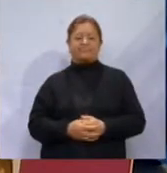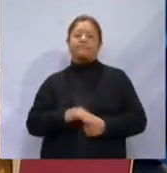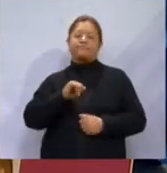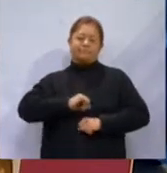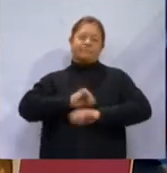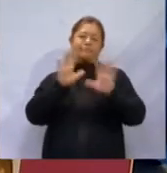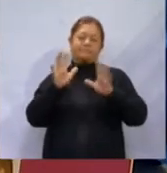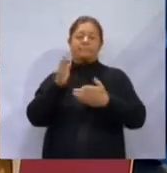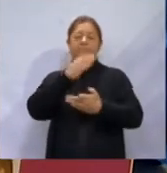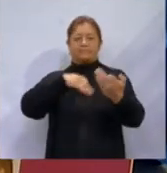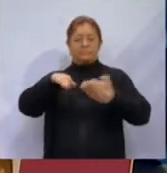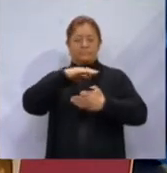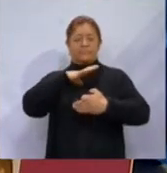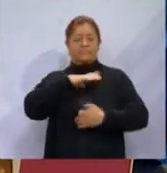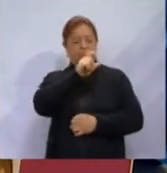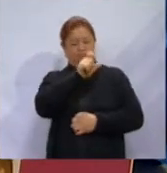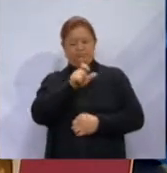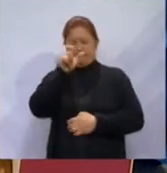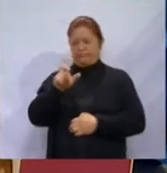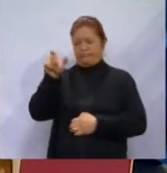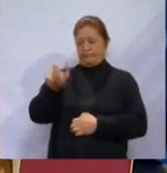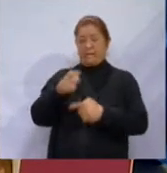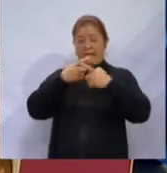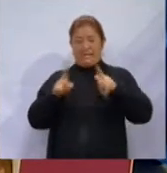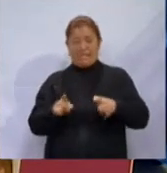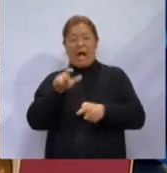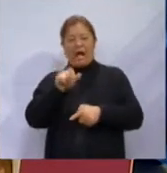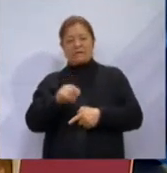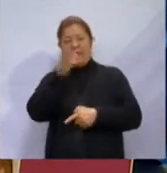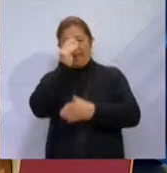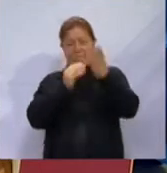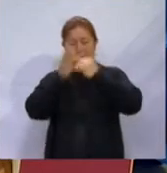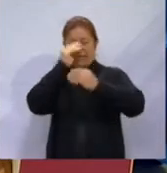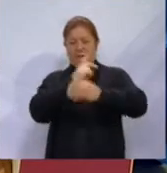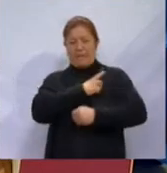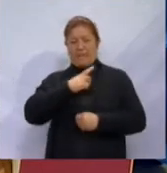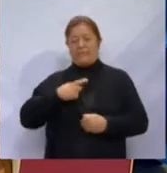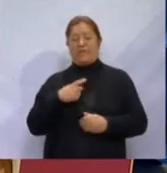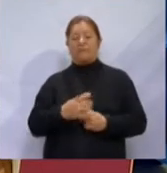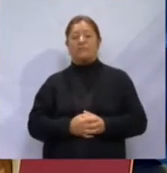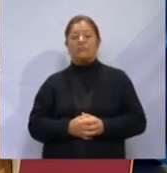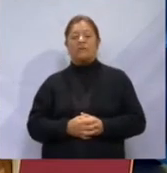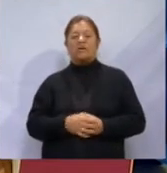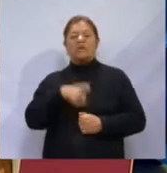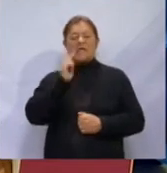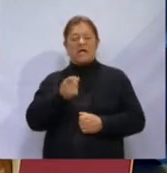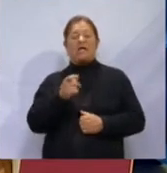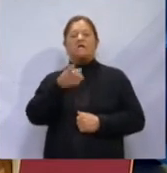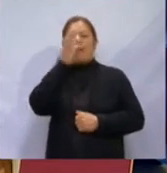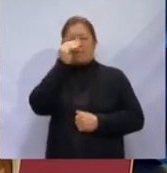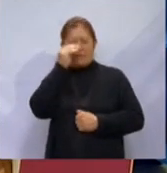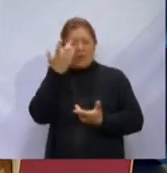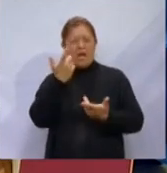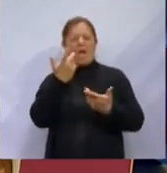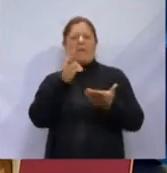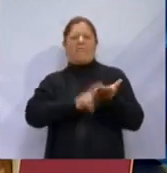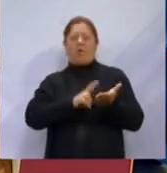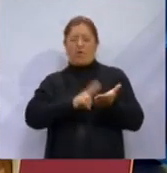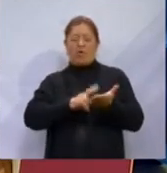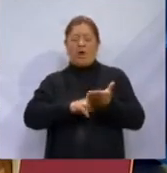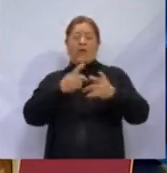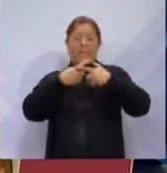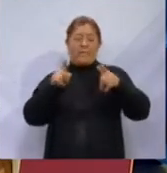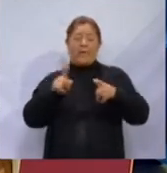todos somos diferentes y en este sentido debemos de aprender y a valorar la diversidad que tenemos para encaminarla